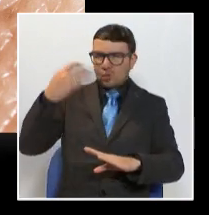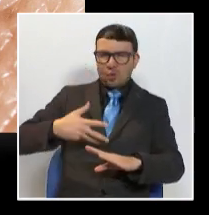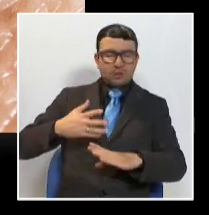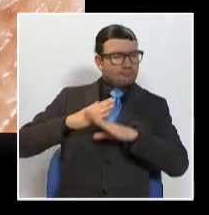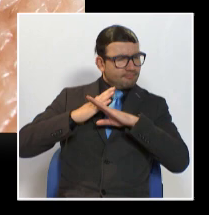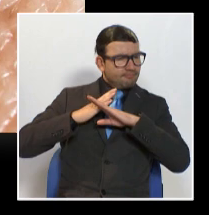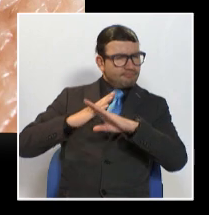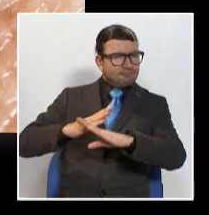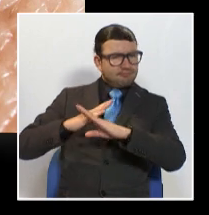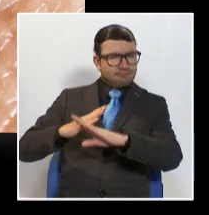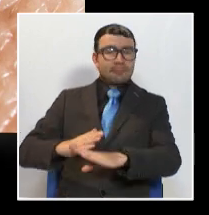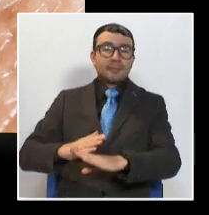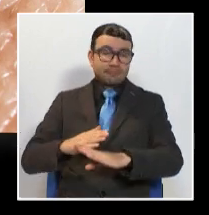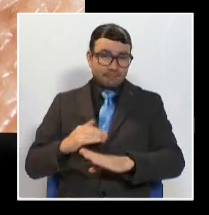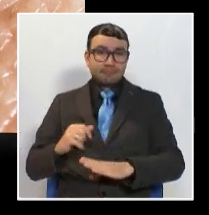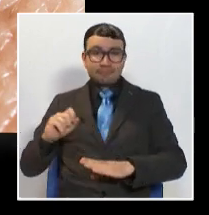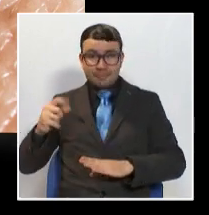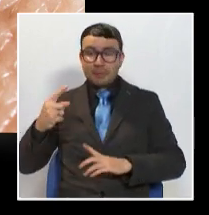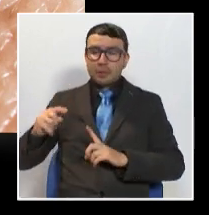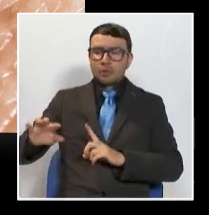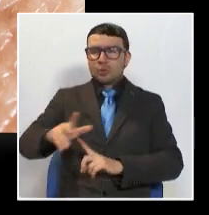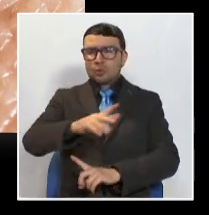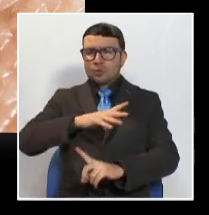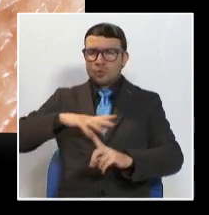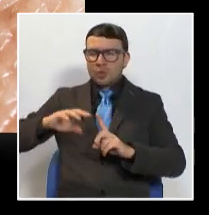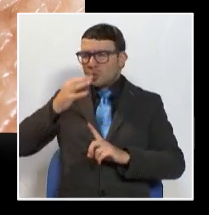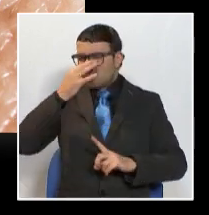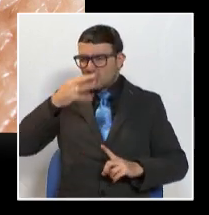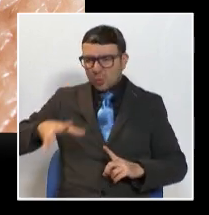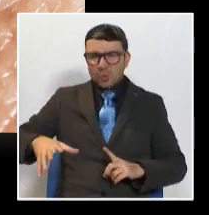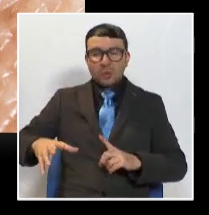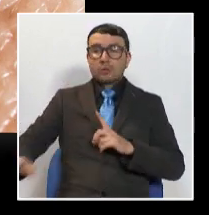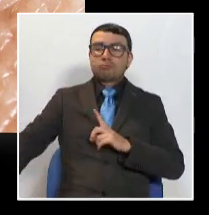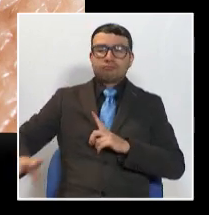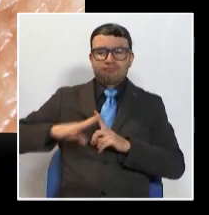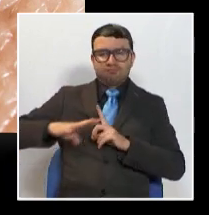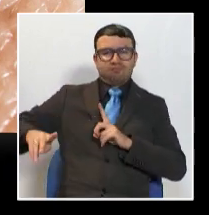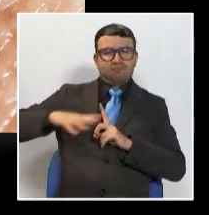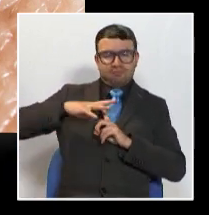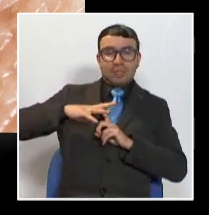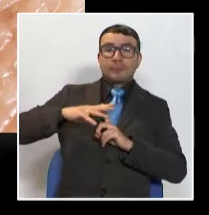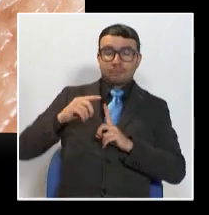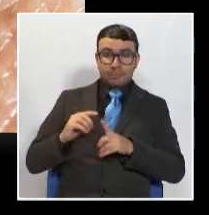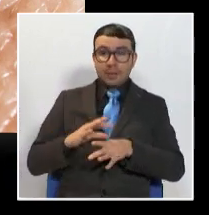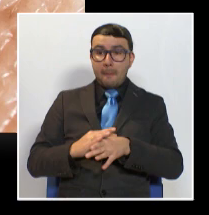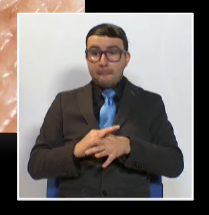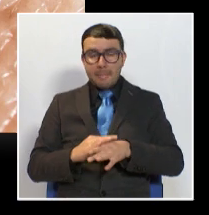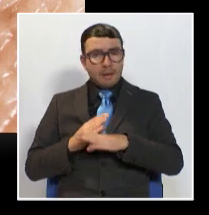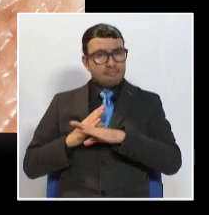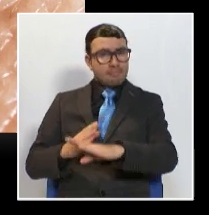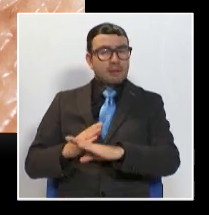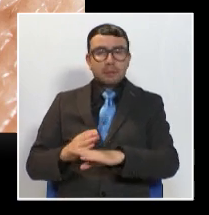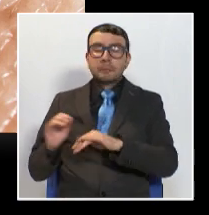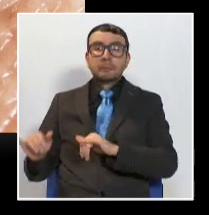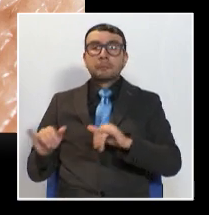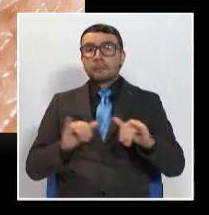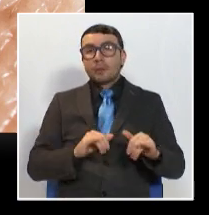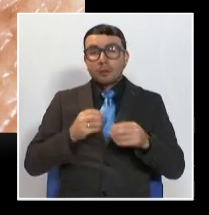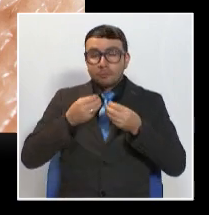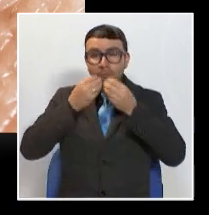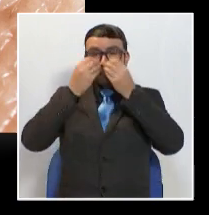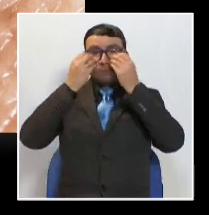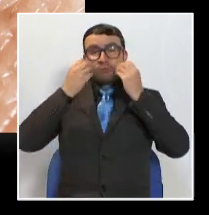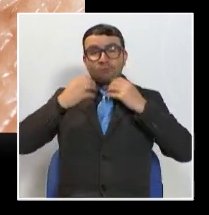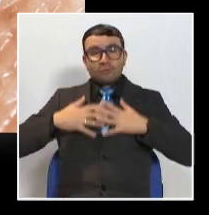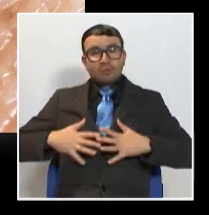cual tenemos con el medio, con los microorganismos, con las bacterias, por lo tanto es el primer sistema de respuesta, así como el sistema respiratorio y el sistema